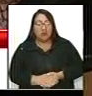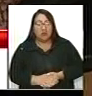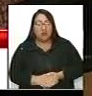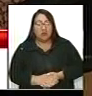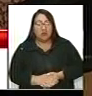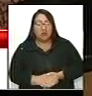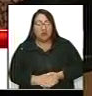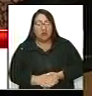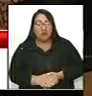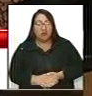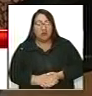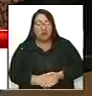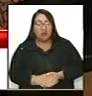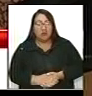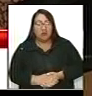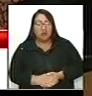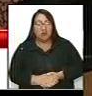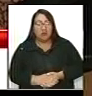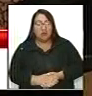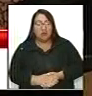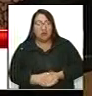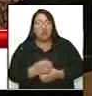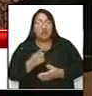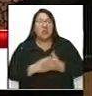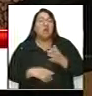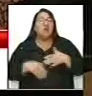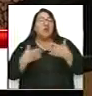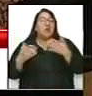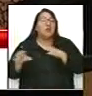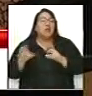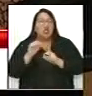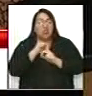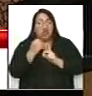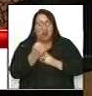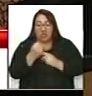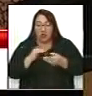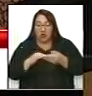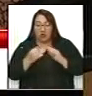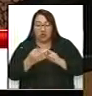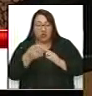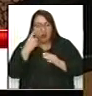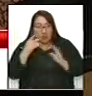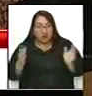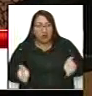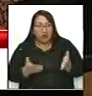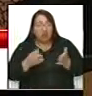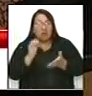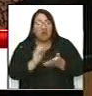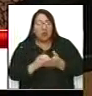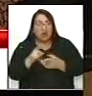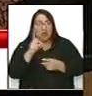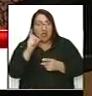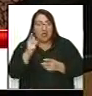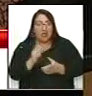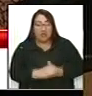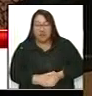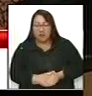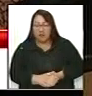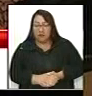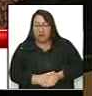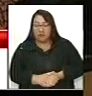Exacto. ¿Qué puede hacer la sociedad y la comunidad para fomentar más este liderazgo?